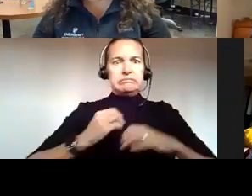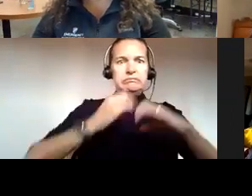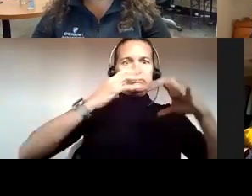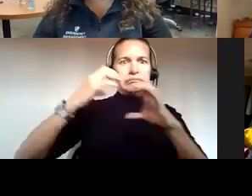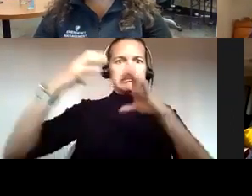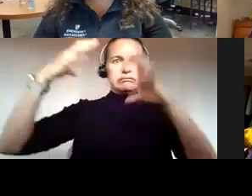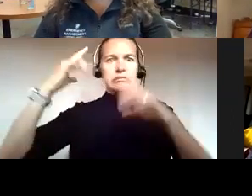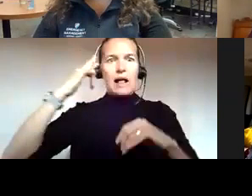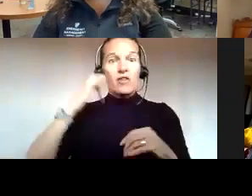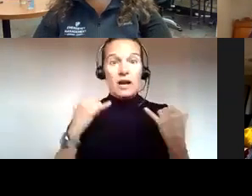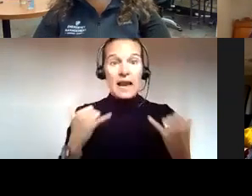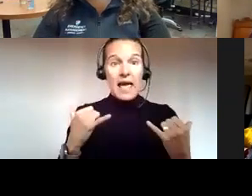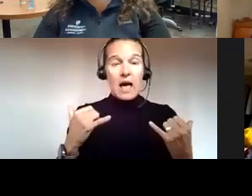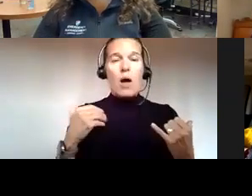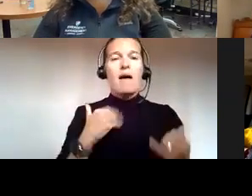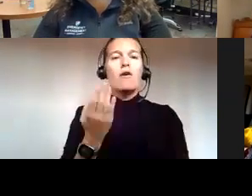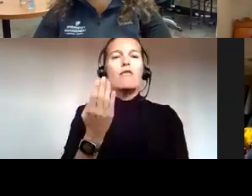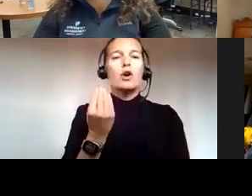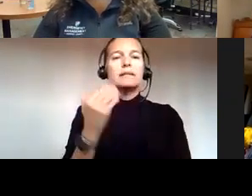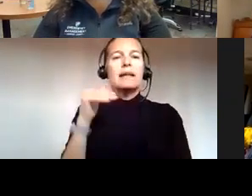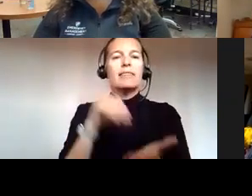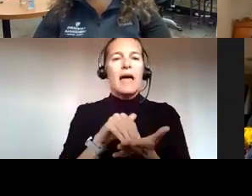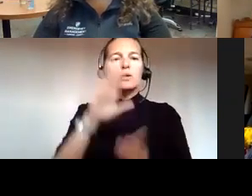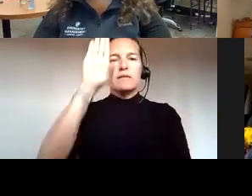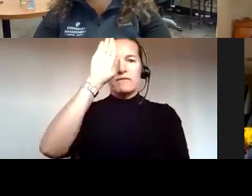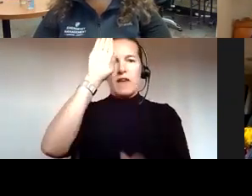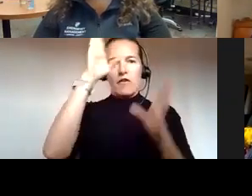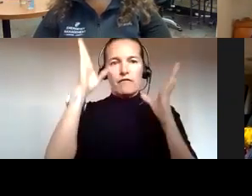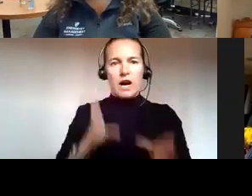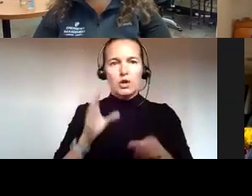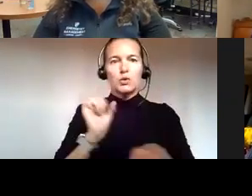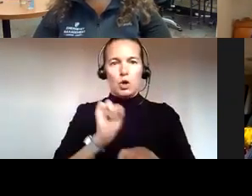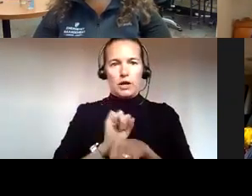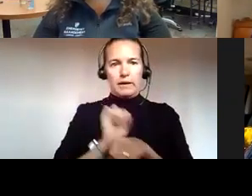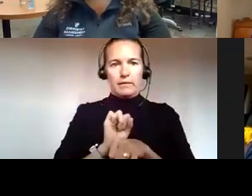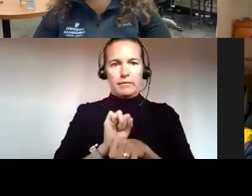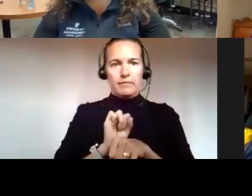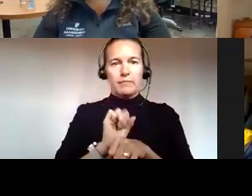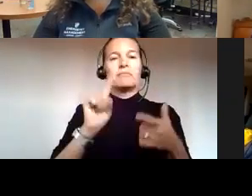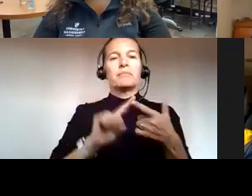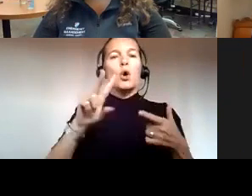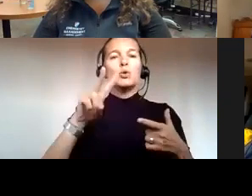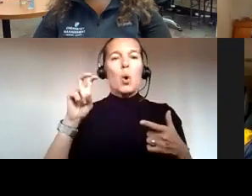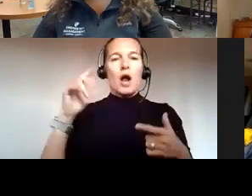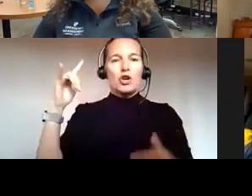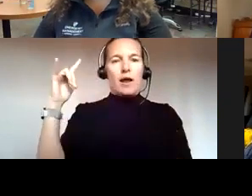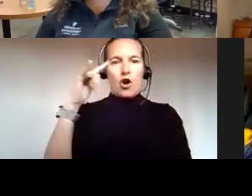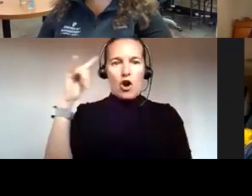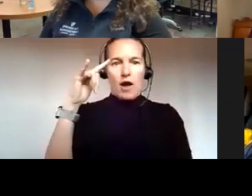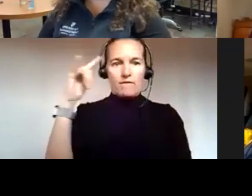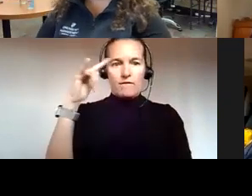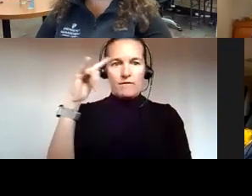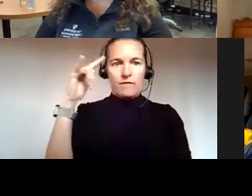tan masivos incendios. Y hoy tenemos unos 1.400 en todo el estado,